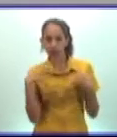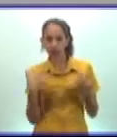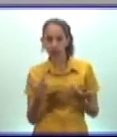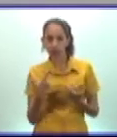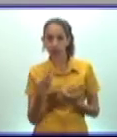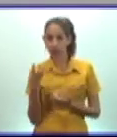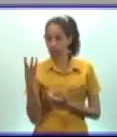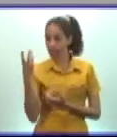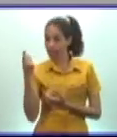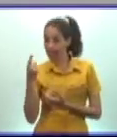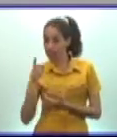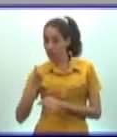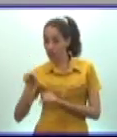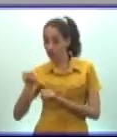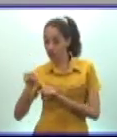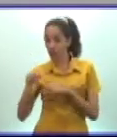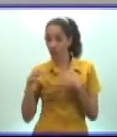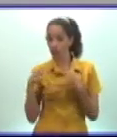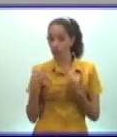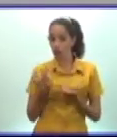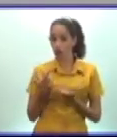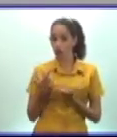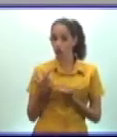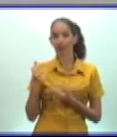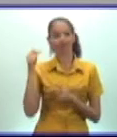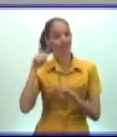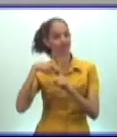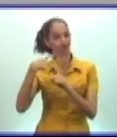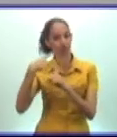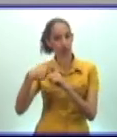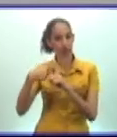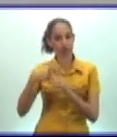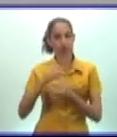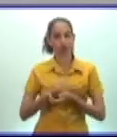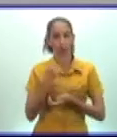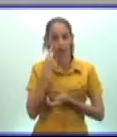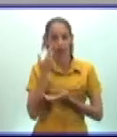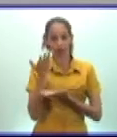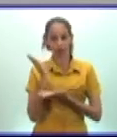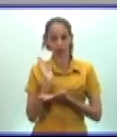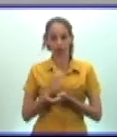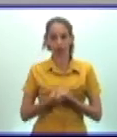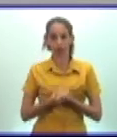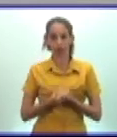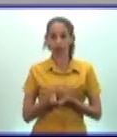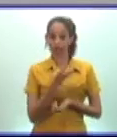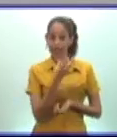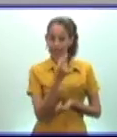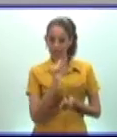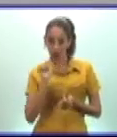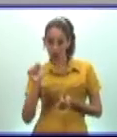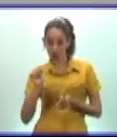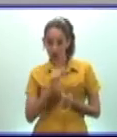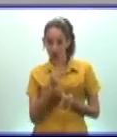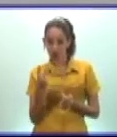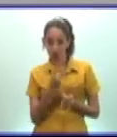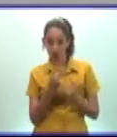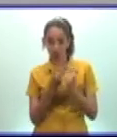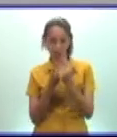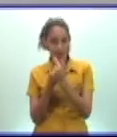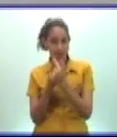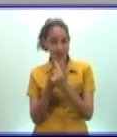producto resulta ser positivo. Si los factores tienen signos